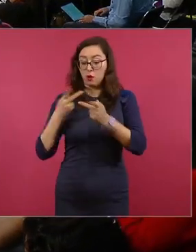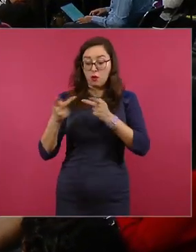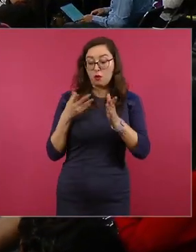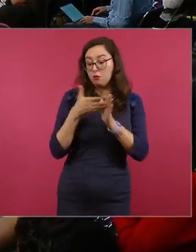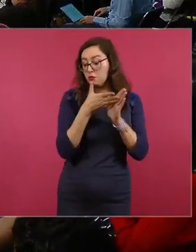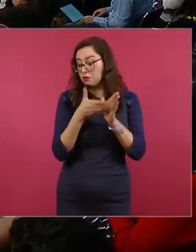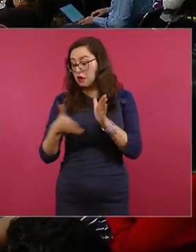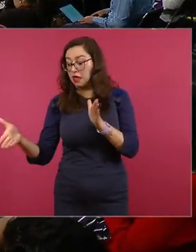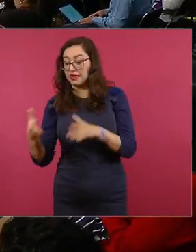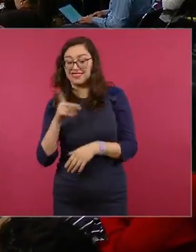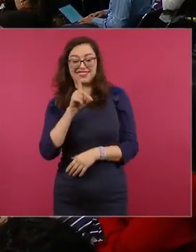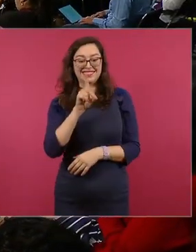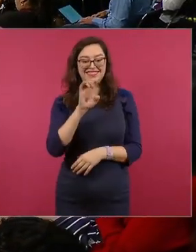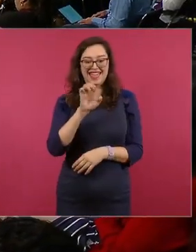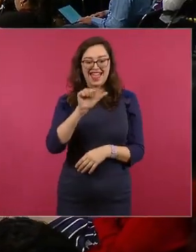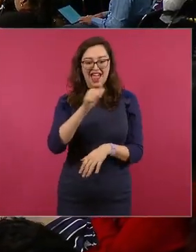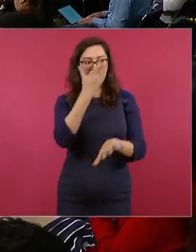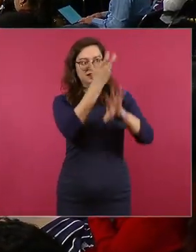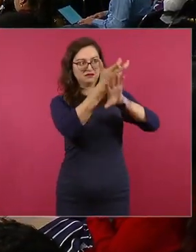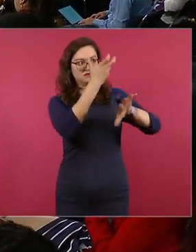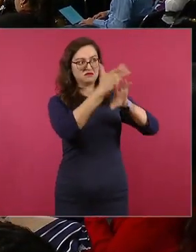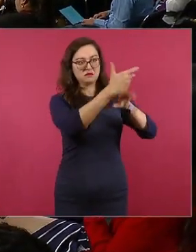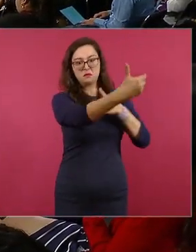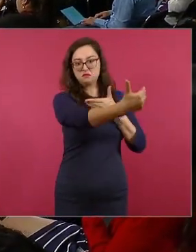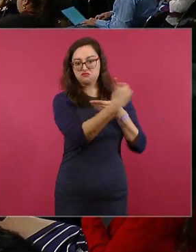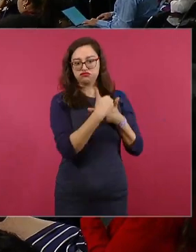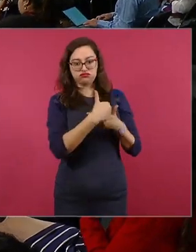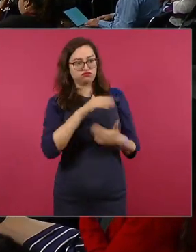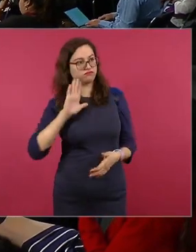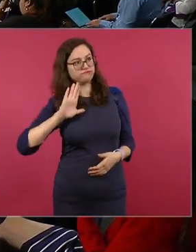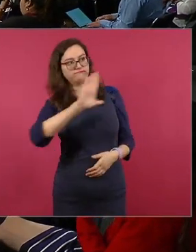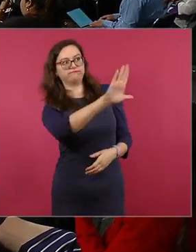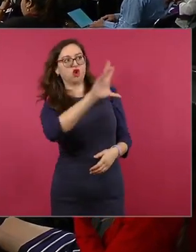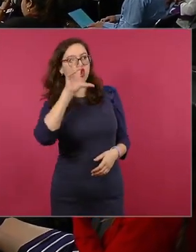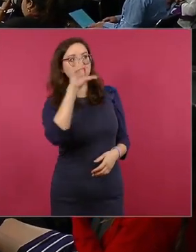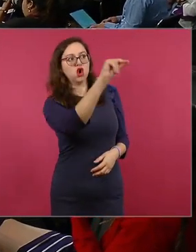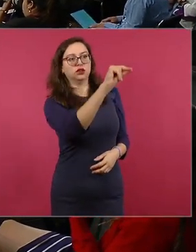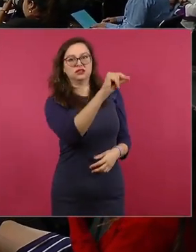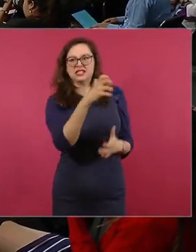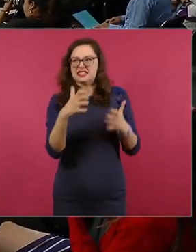porque somos un país independiente y soberano, y además